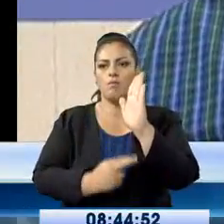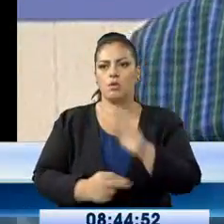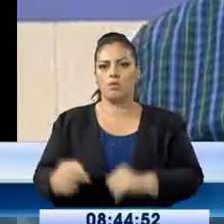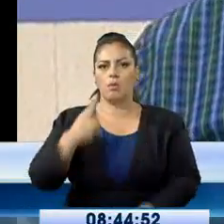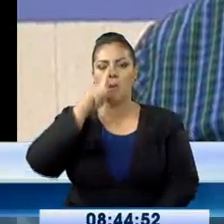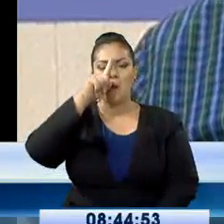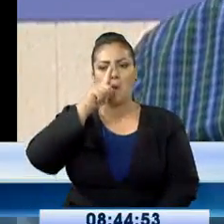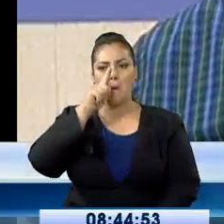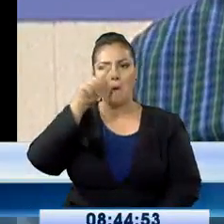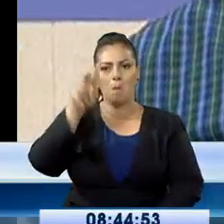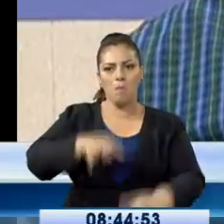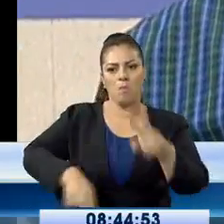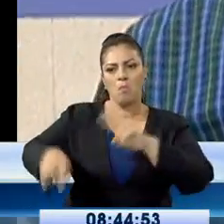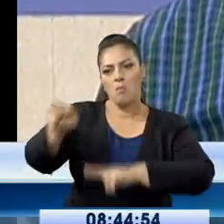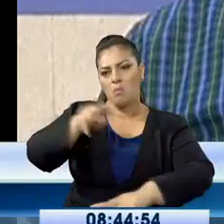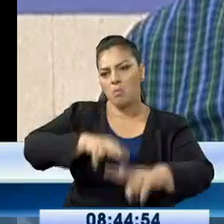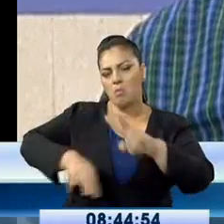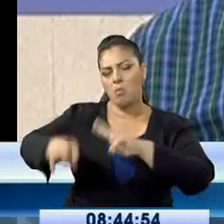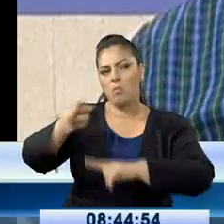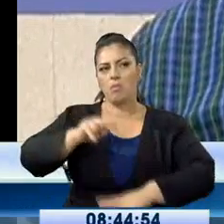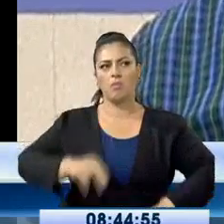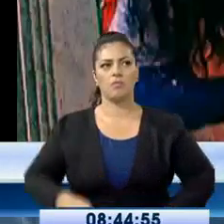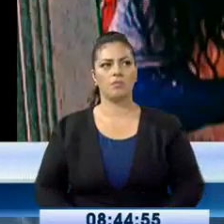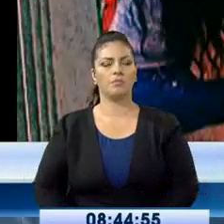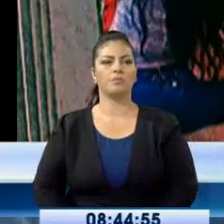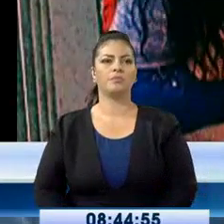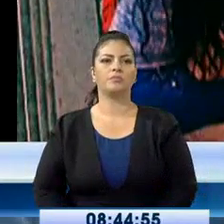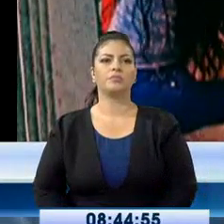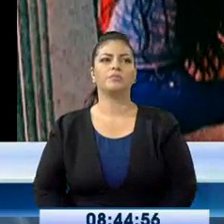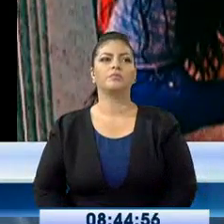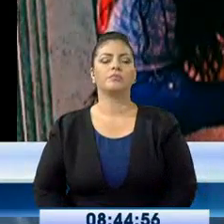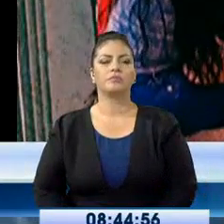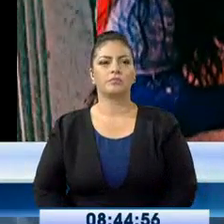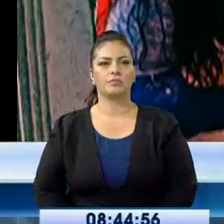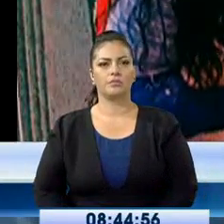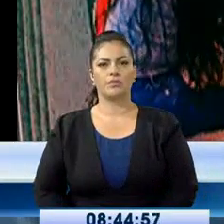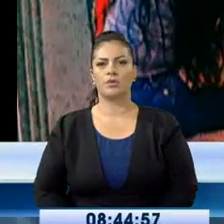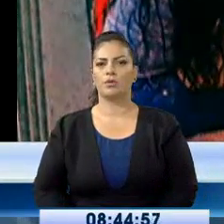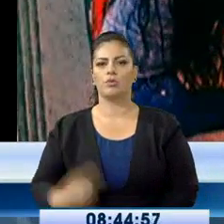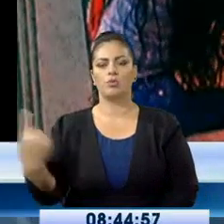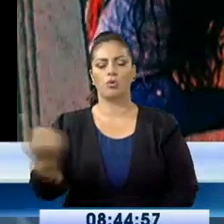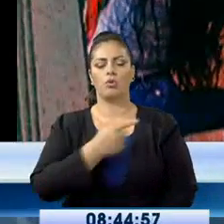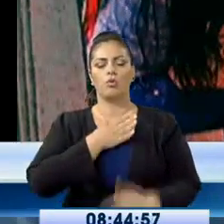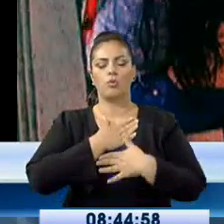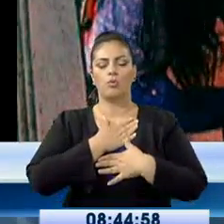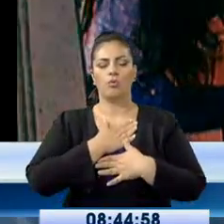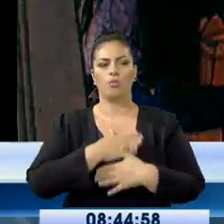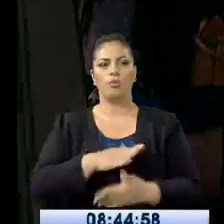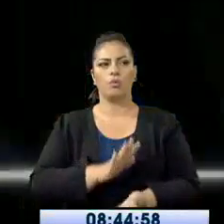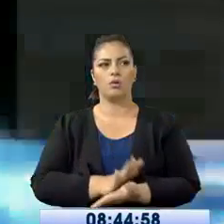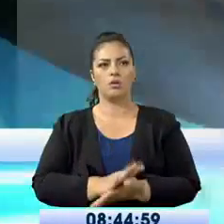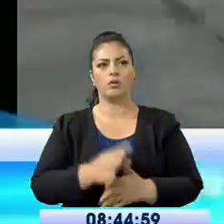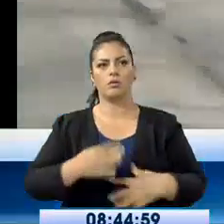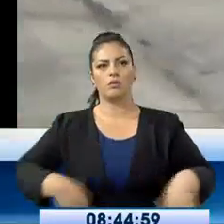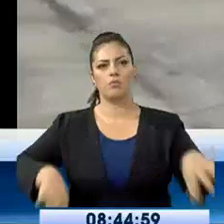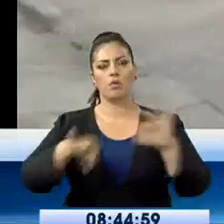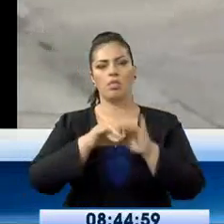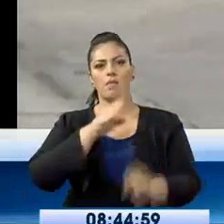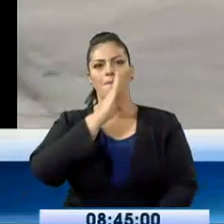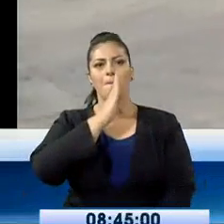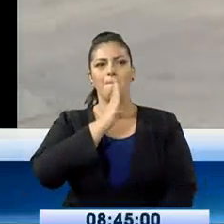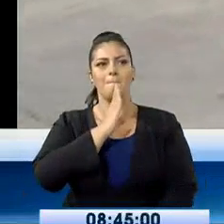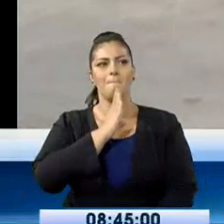ante todo, sobre todo en un lugar donde se manejan muchos valores, vamos a estar todos más tranquilos si tenemos algo de paciencia, ¿no? Claro, así